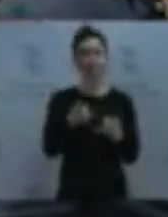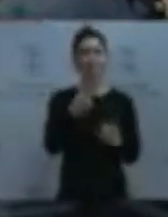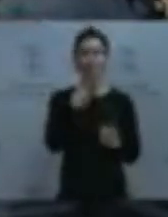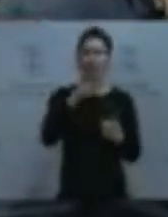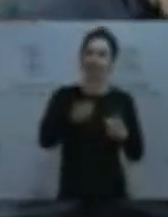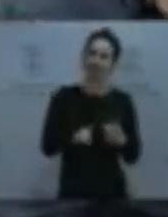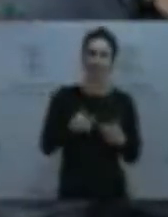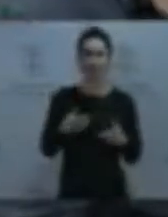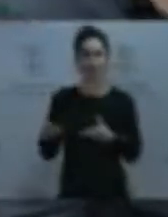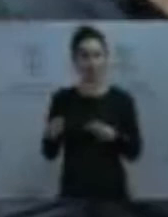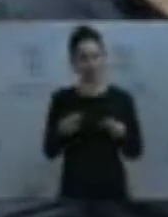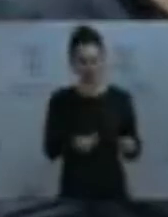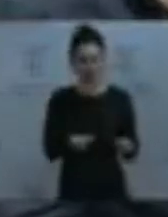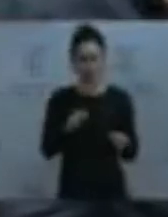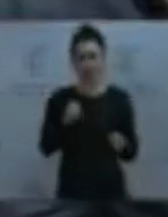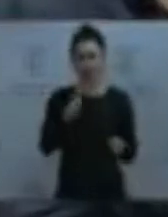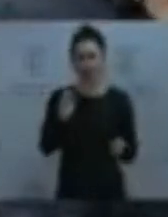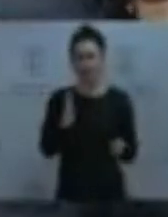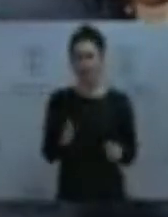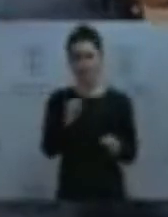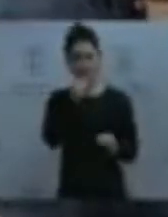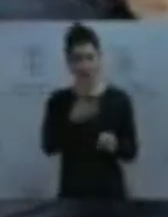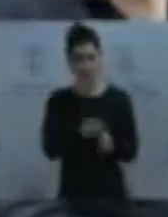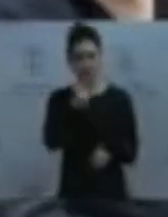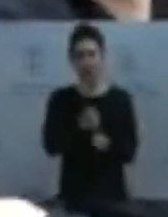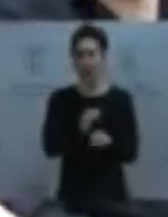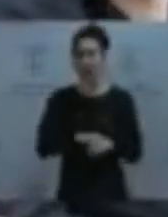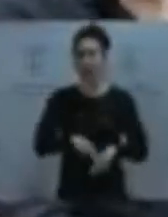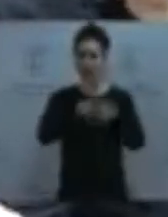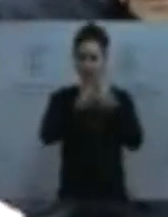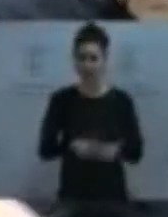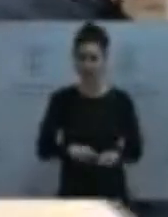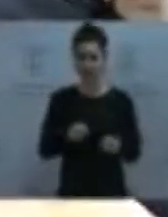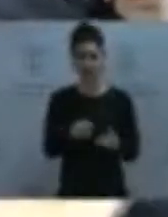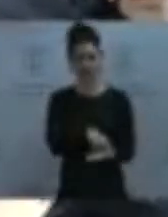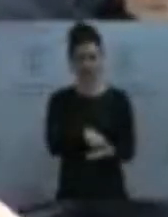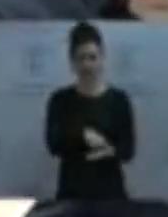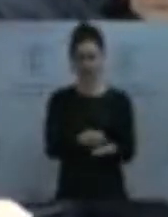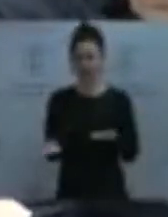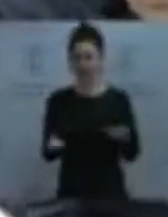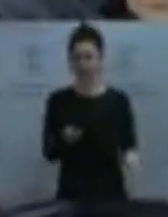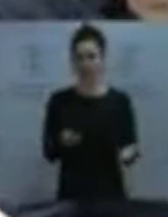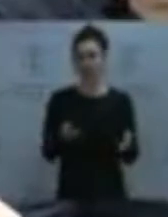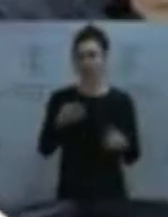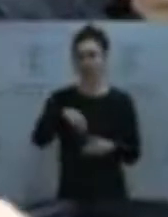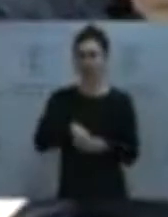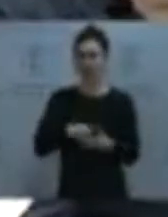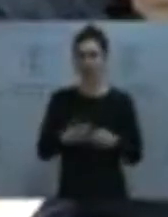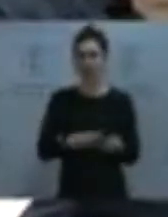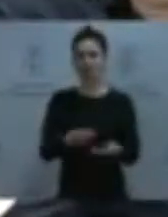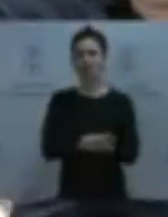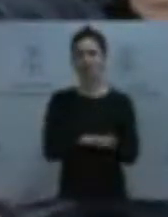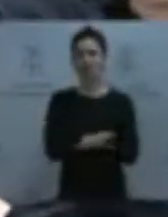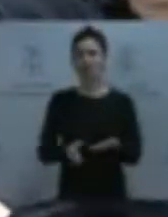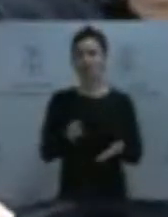referencia válida para analizar la controversia planteada entre las partes en el seno de este procedimiento y habla de la cuota mensual. Pero yo les pregunto, ¿qué hay de la